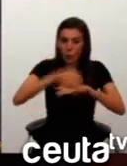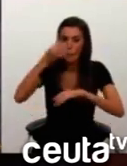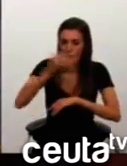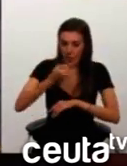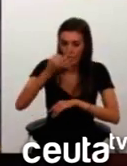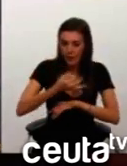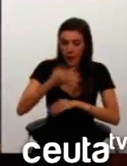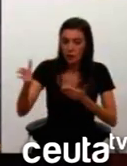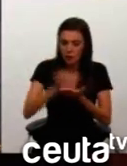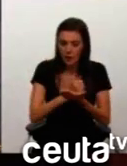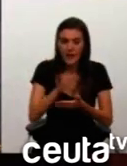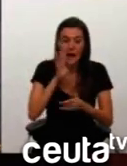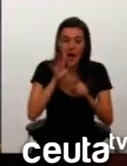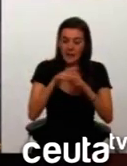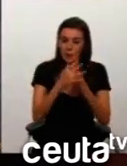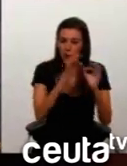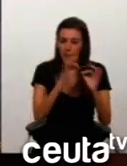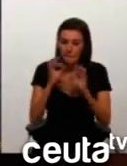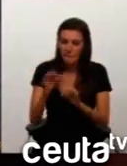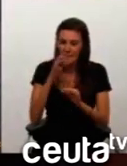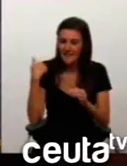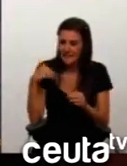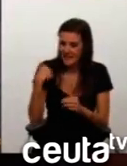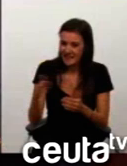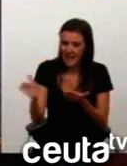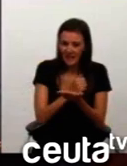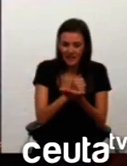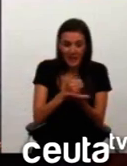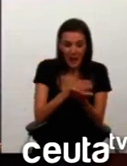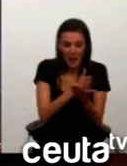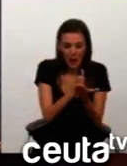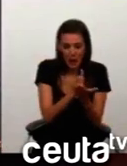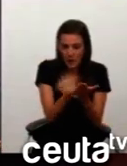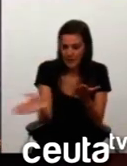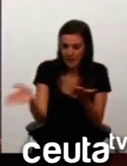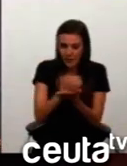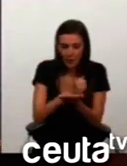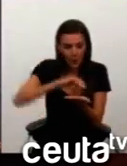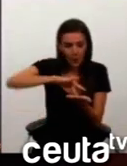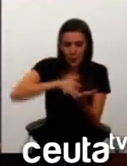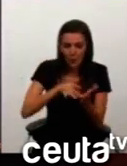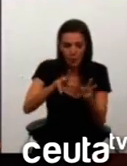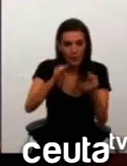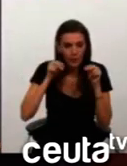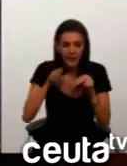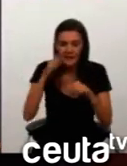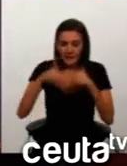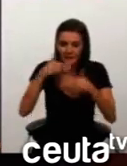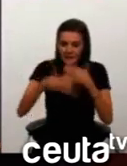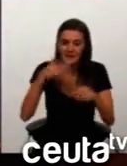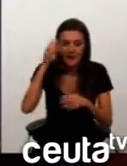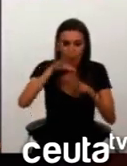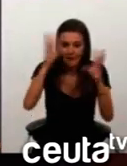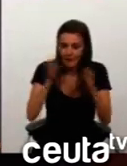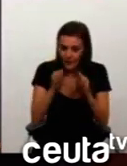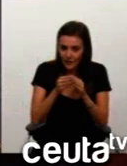todas ellas. En este caso en particular, se han agotado todas las vías, han esperado ustedes hasta el pronunciamiento definitivo, en